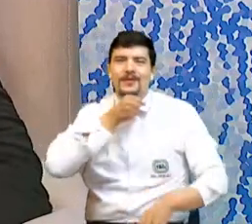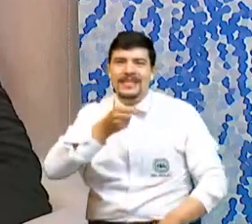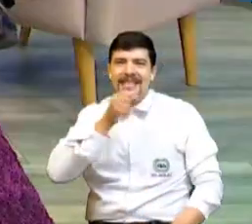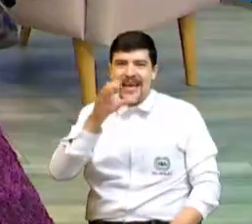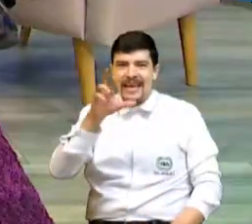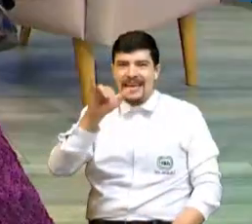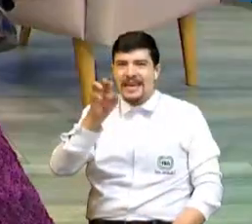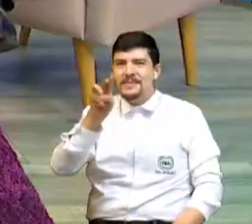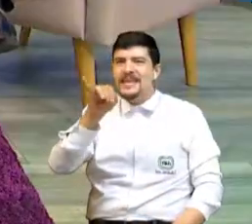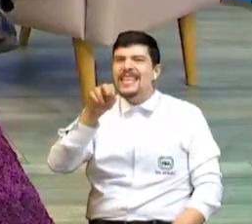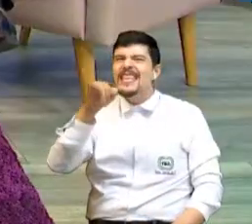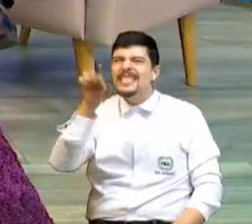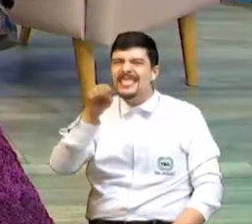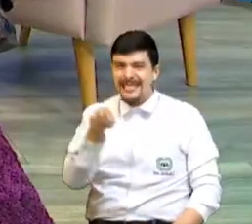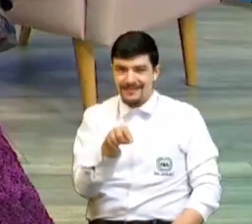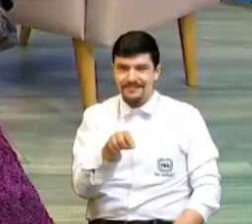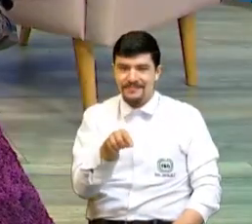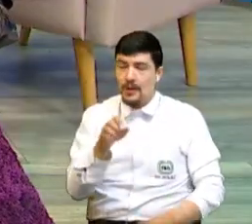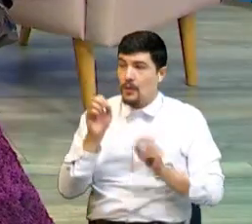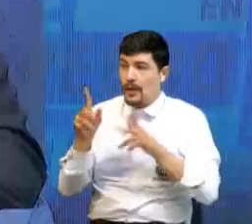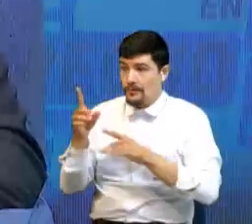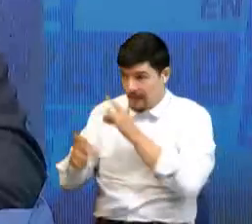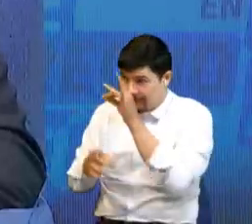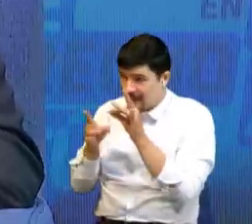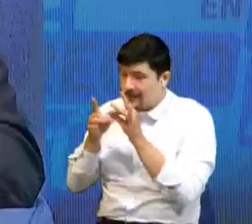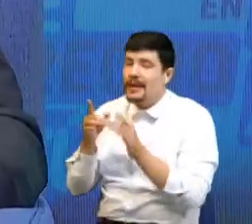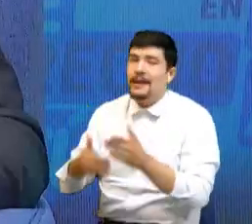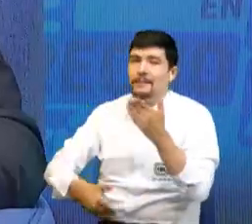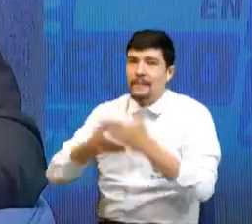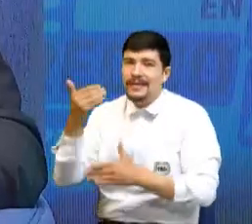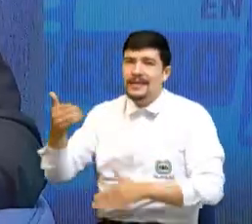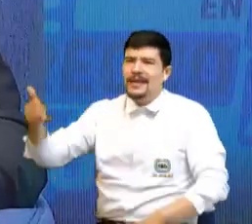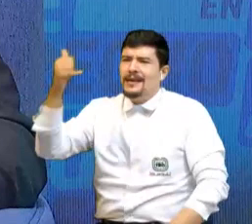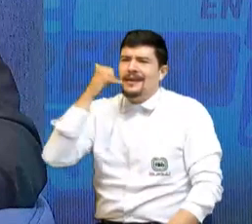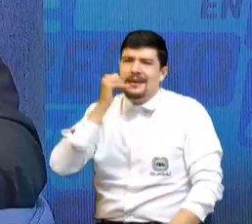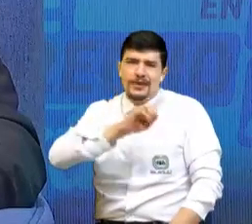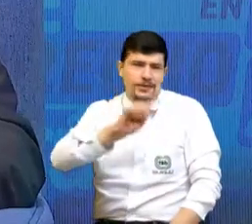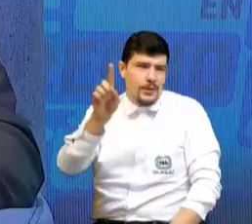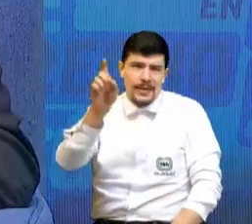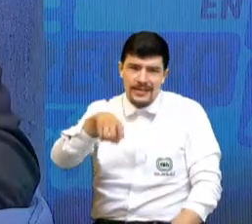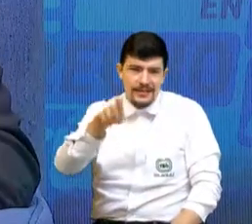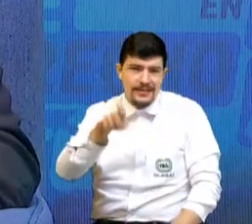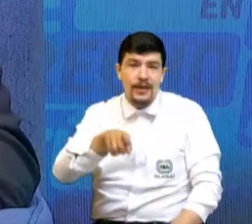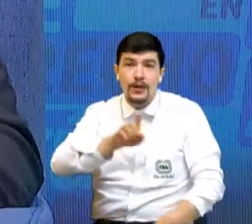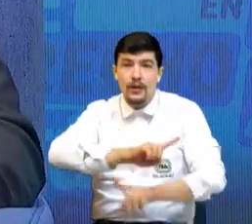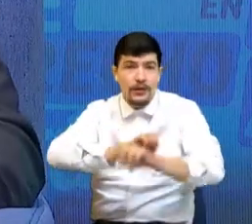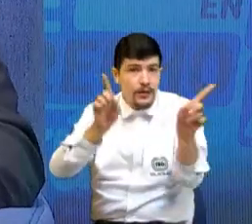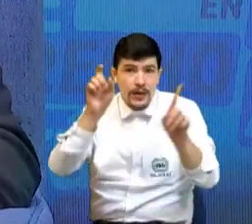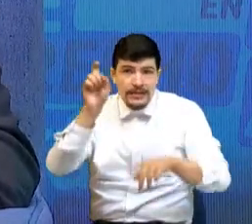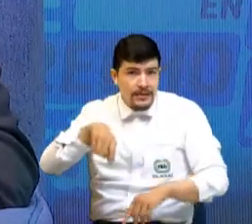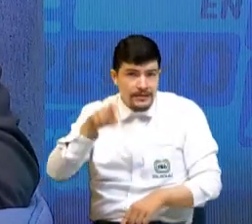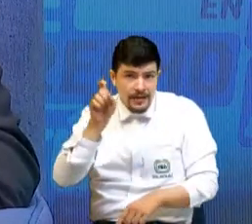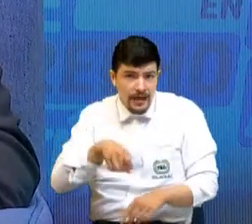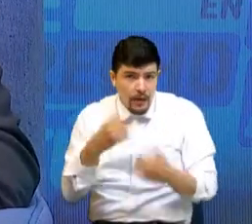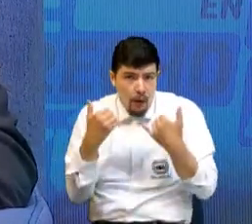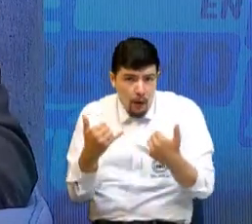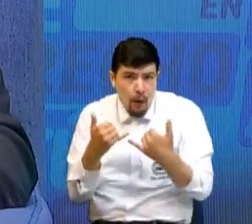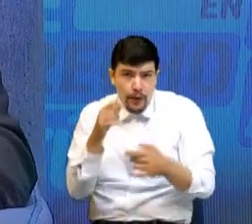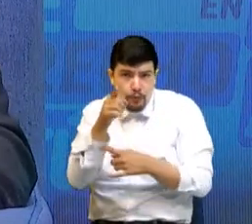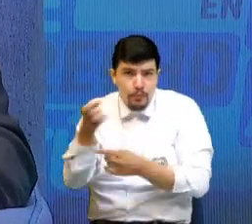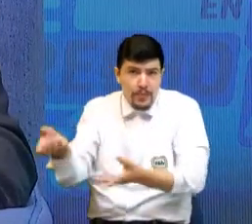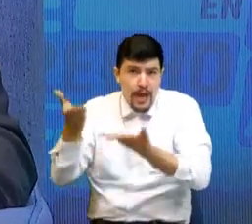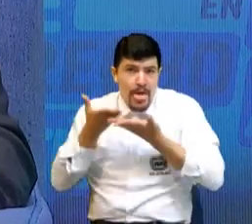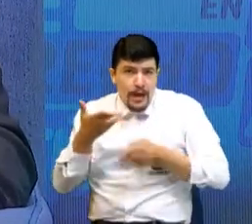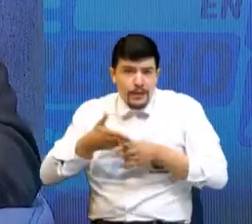Bueno, perfecto. Vamos a iniciar con las llamadas. Como les recordé, no es necesario para la sesión que tenemos en la tarde de hoy